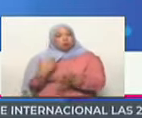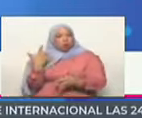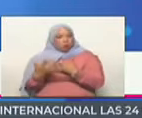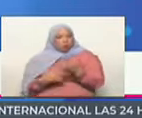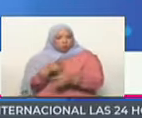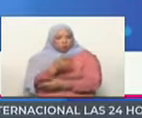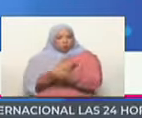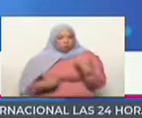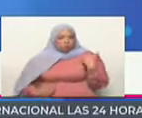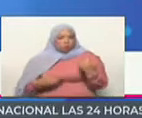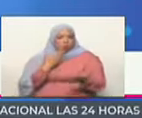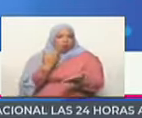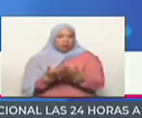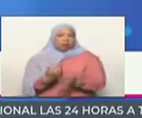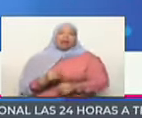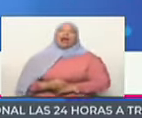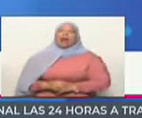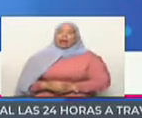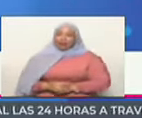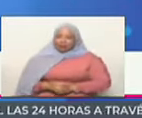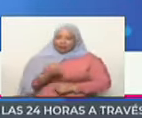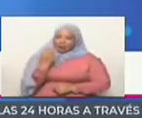programa? Cuéntame. Me invitaron.